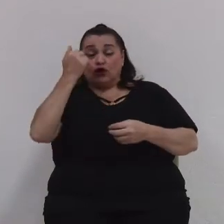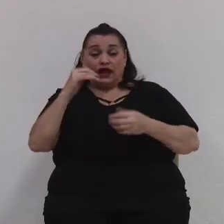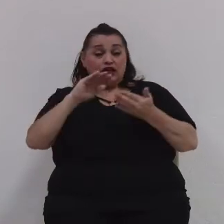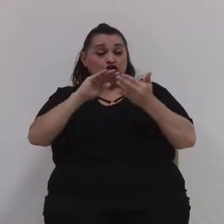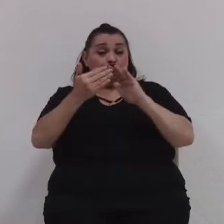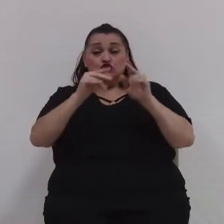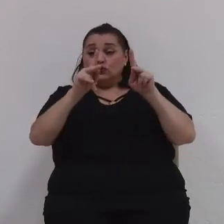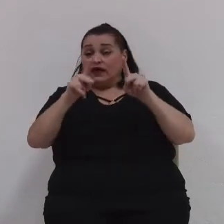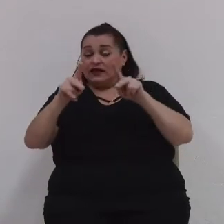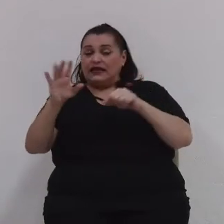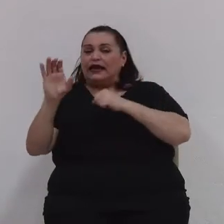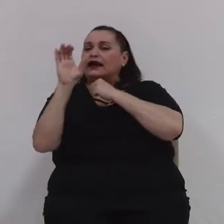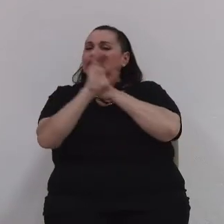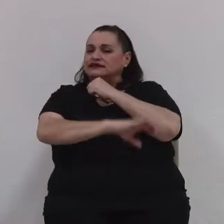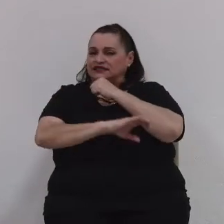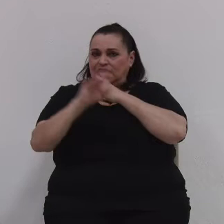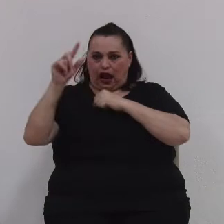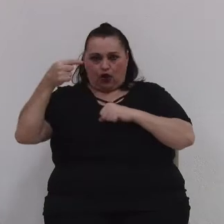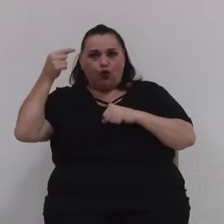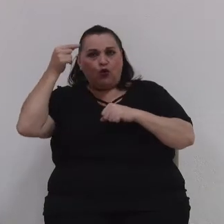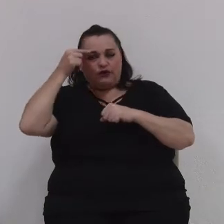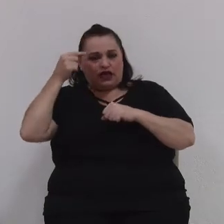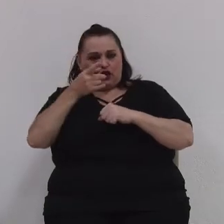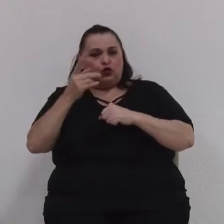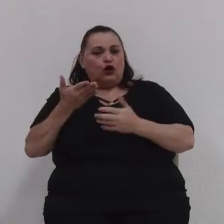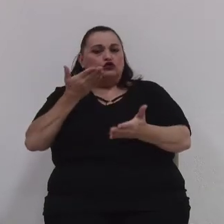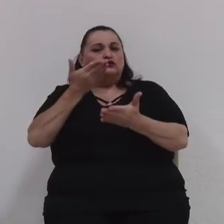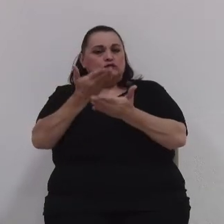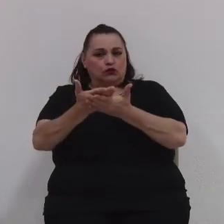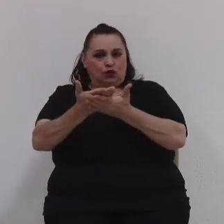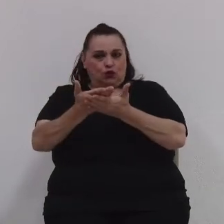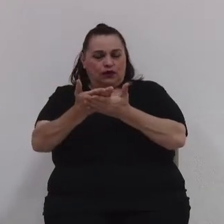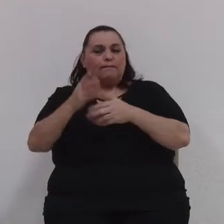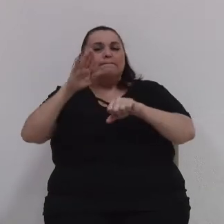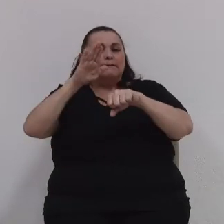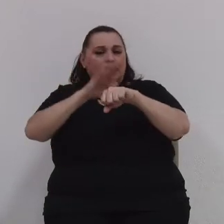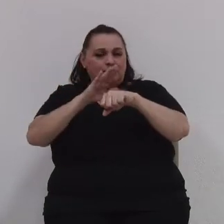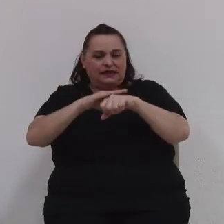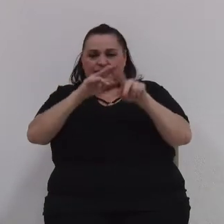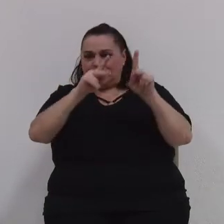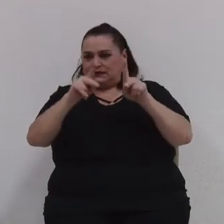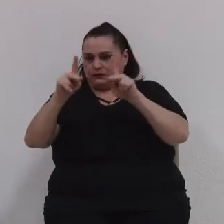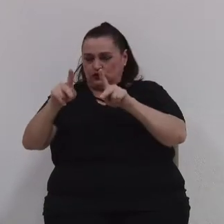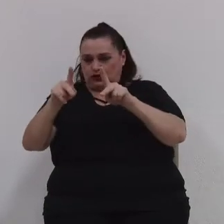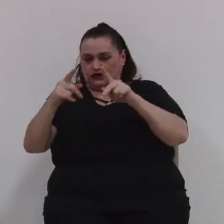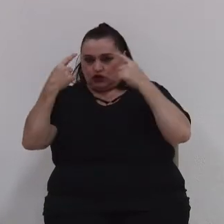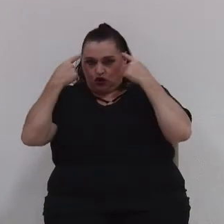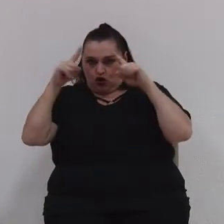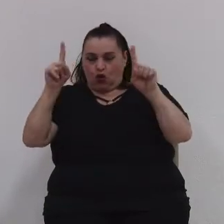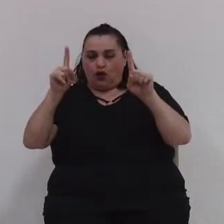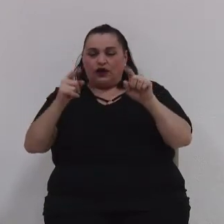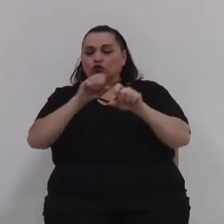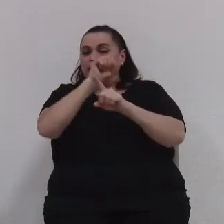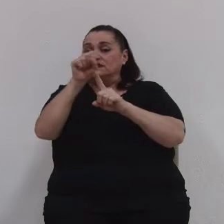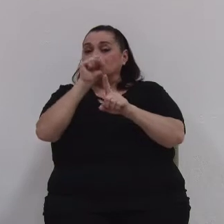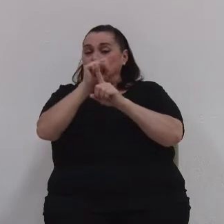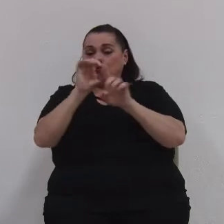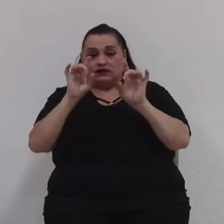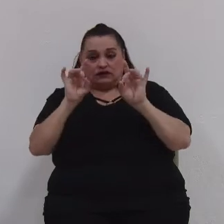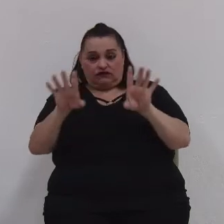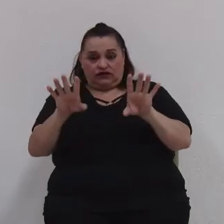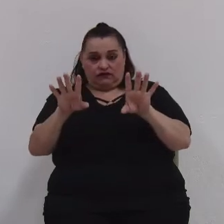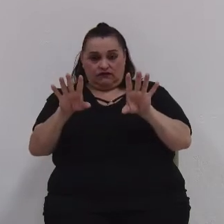ciudadanía castiga al gobierno que los pone, que llega a permitir que la ciudadanía llegue a vivir una situación así de terrible